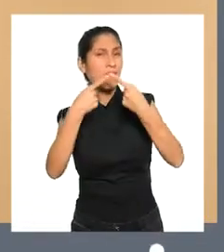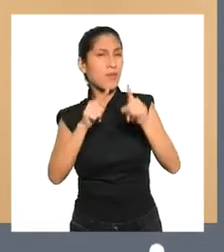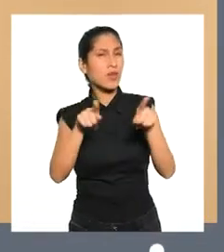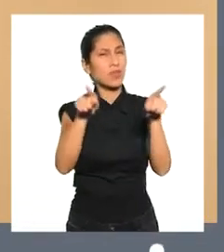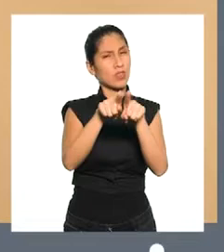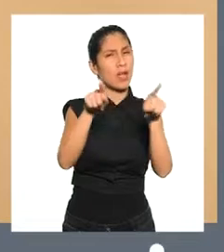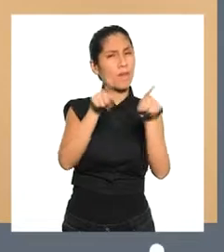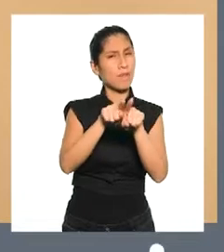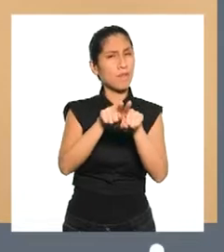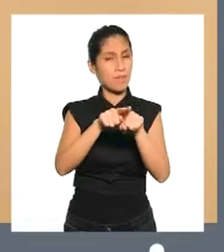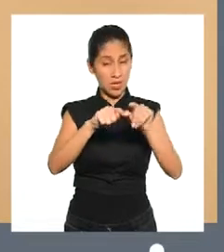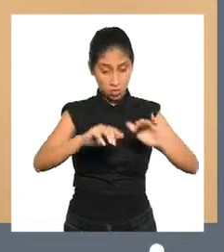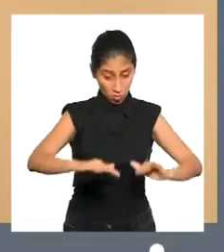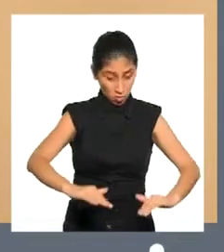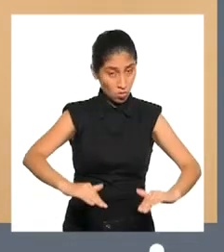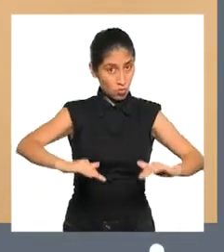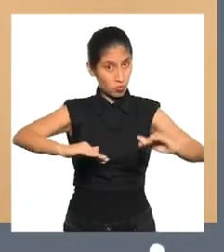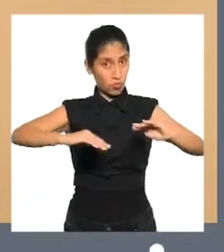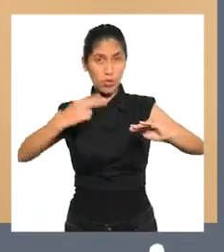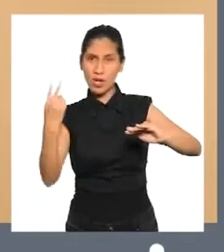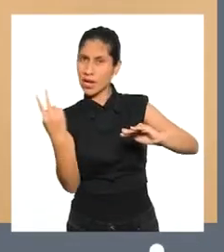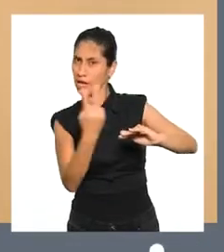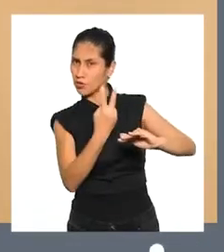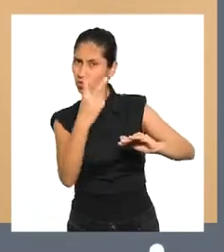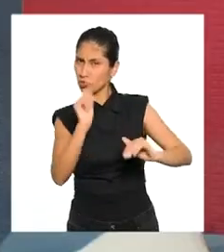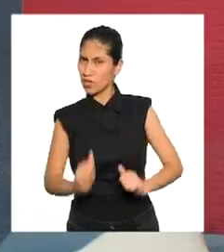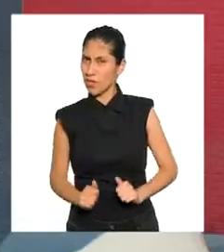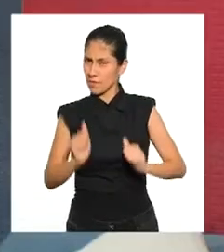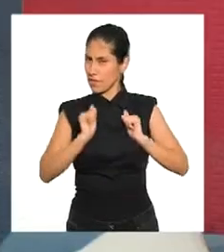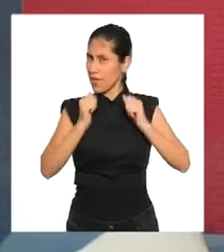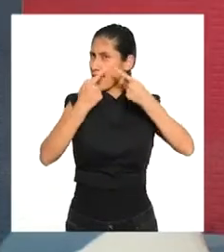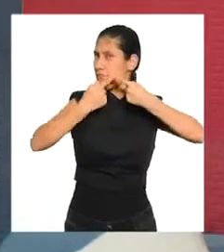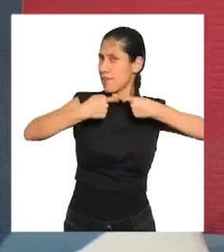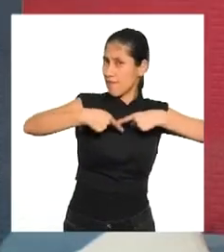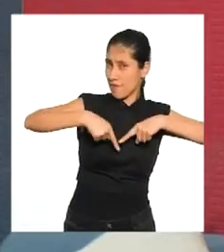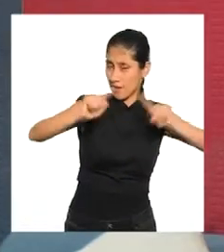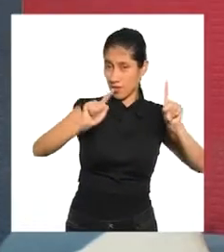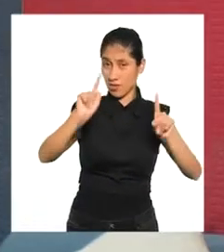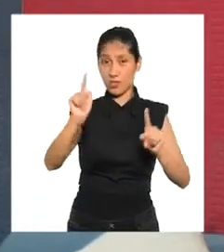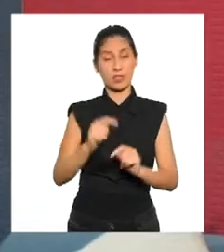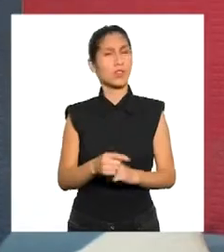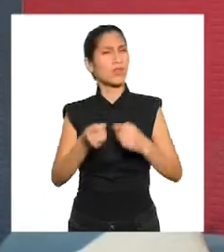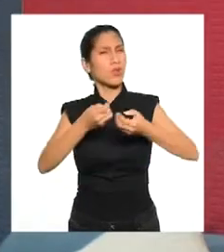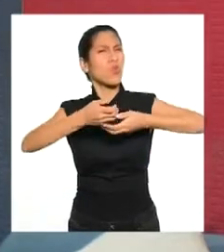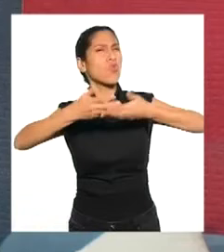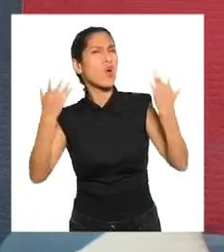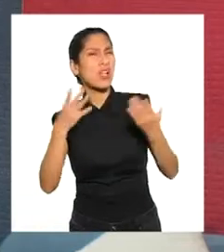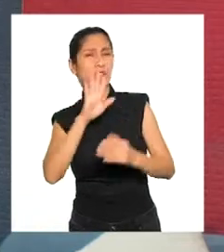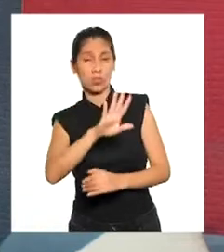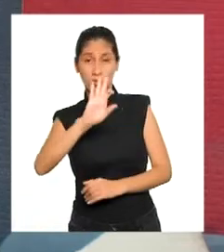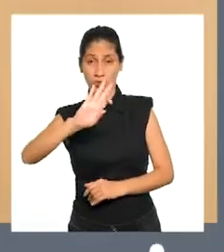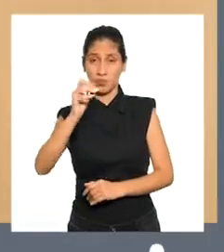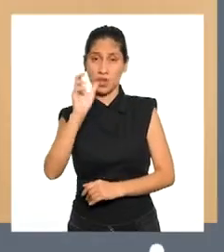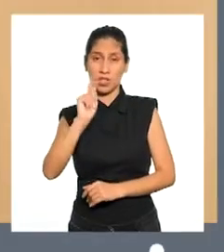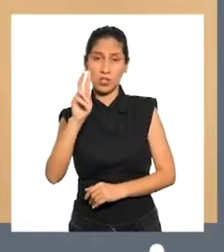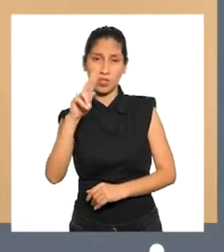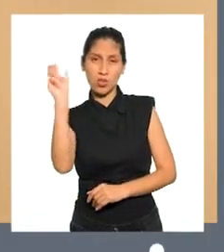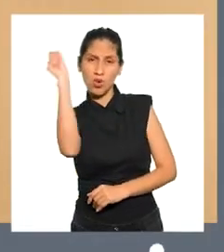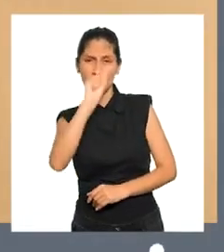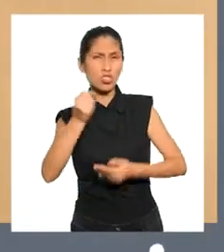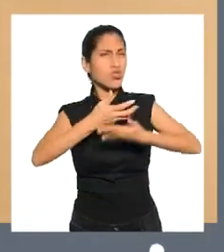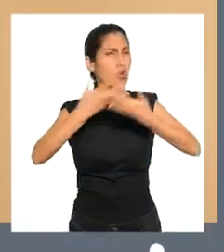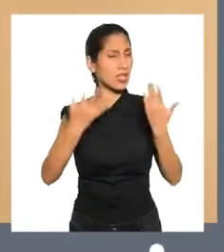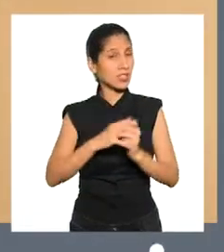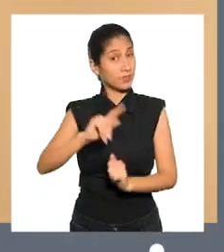genes de acuerdo con la vida que lleve cada una de ellas. ¡Wow, profesor! ¿Y cuáles son esos factores? ¿Qué les parece